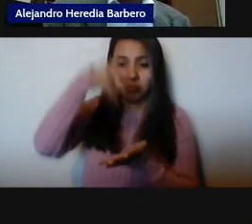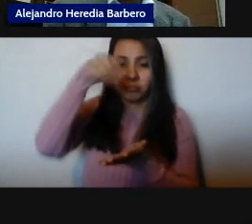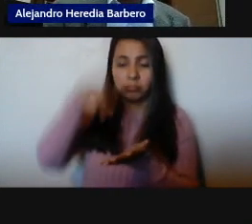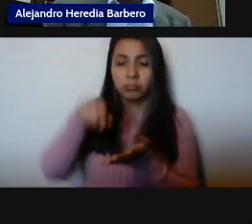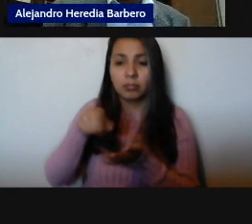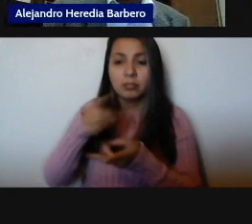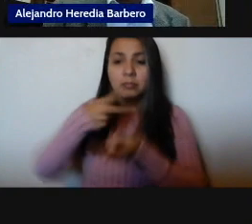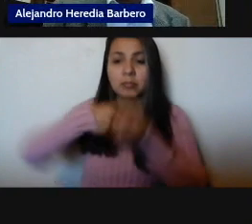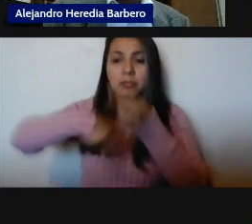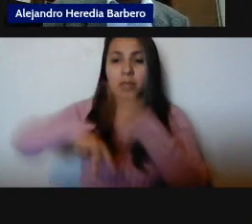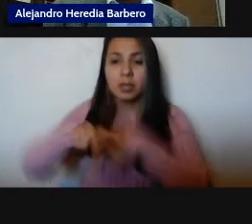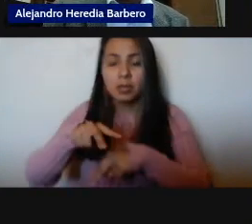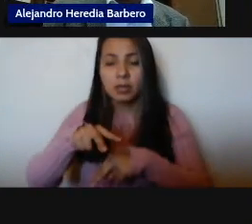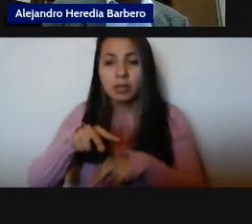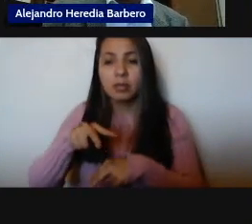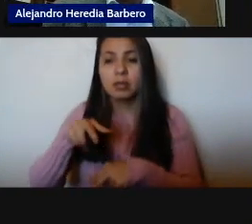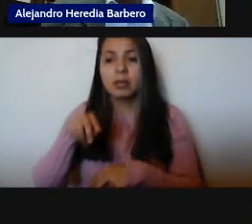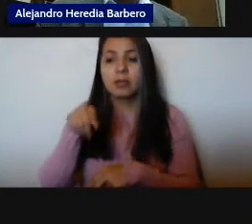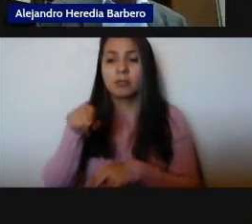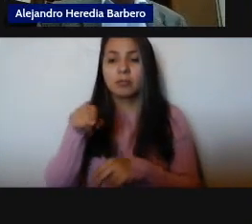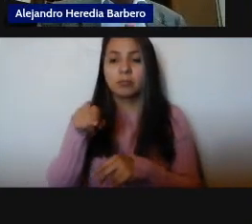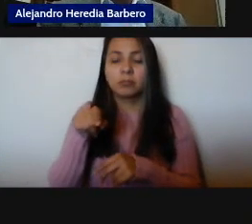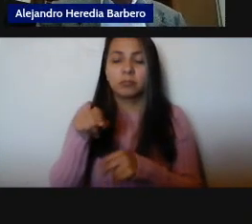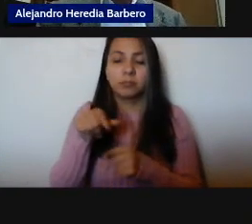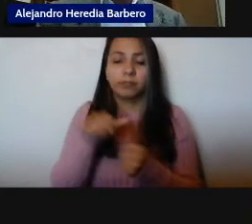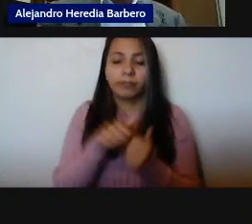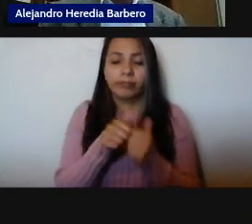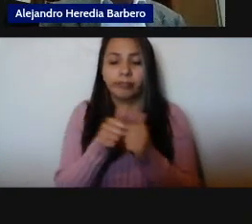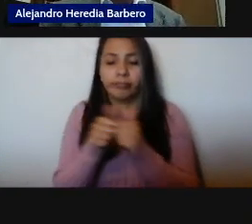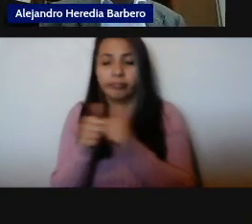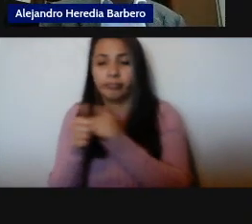formadores, de las arenas como posibles